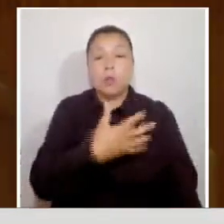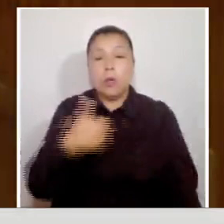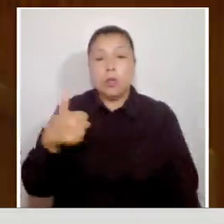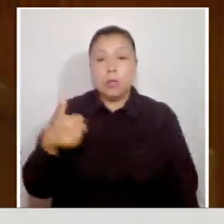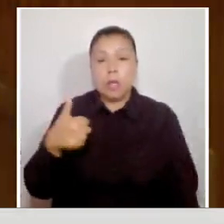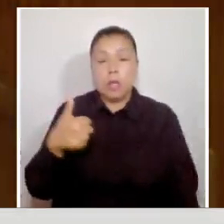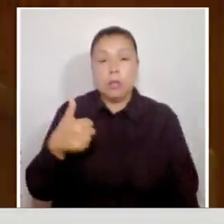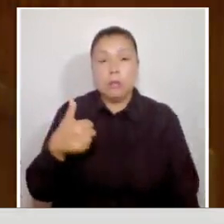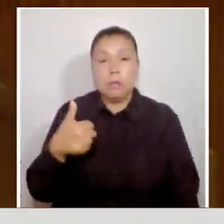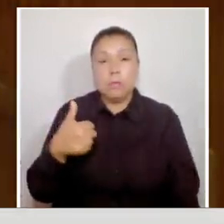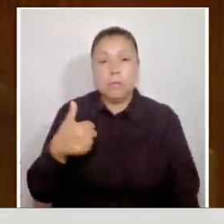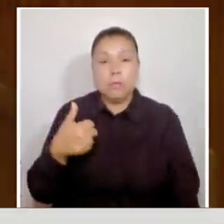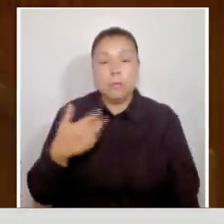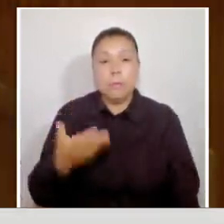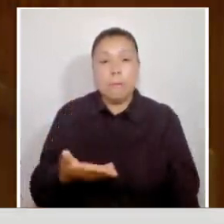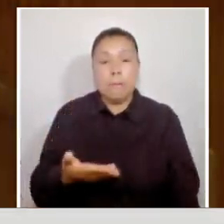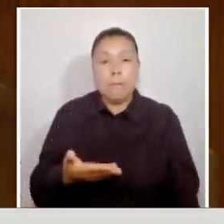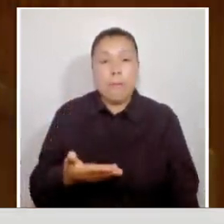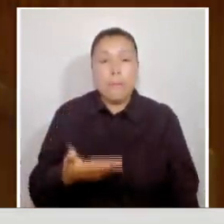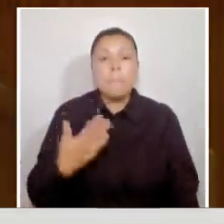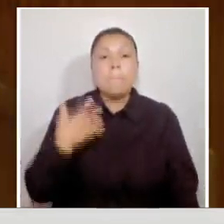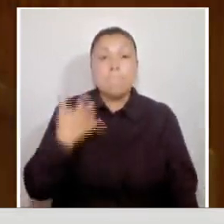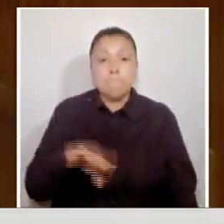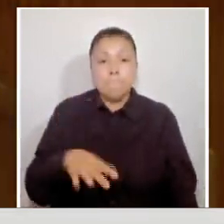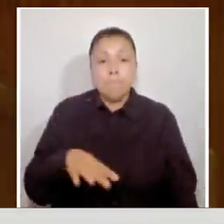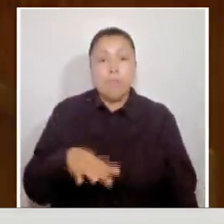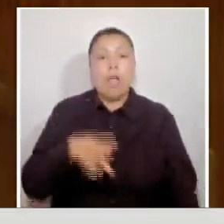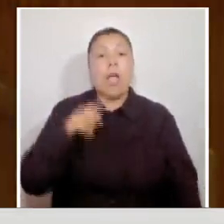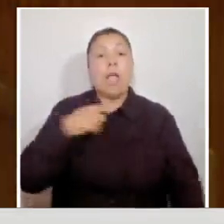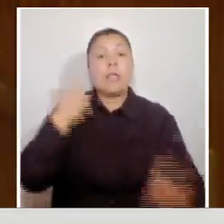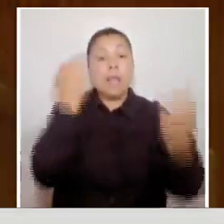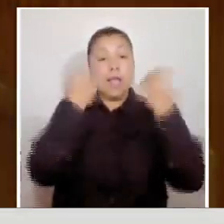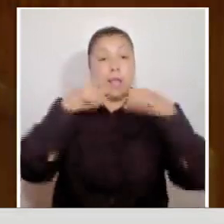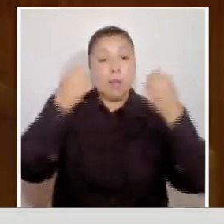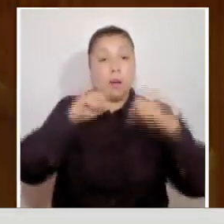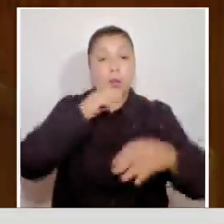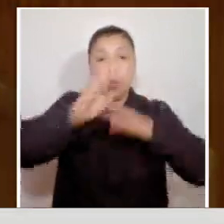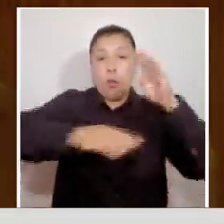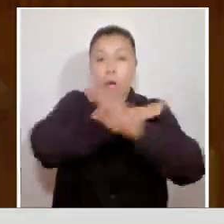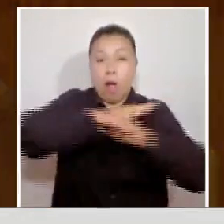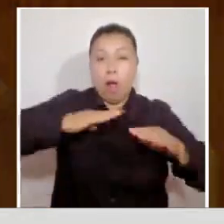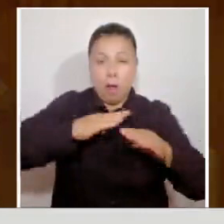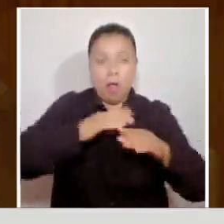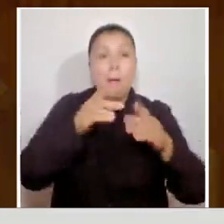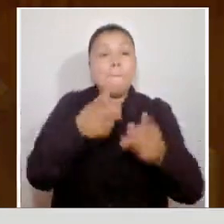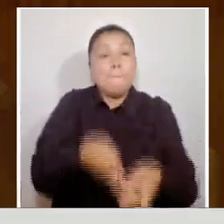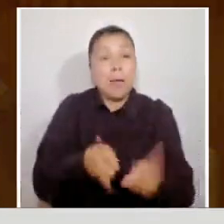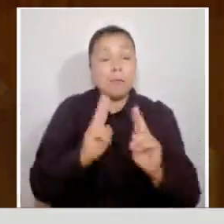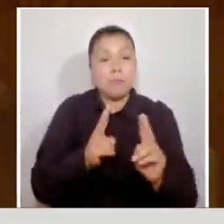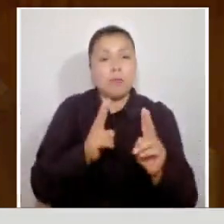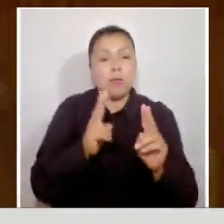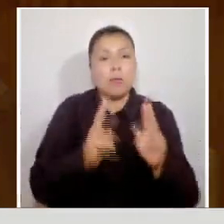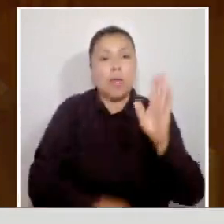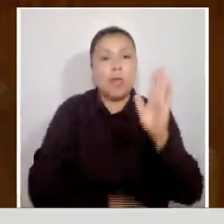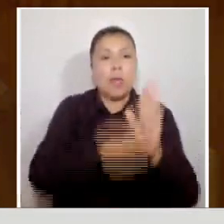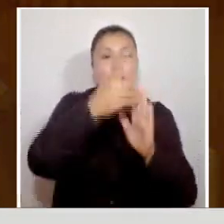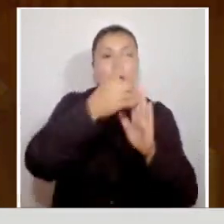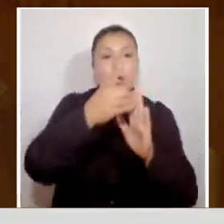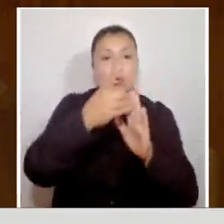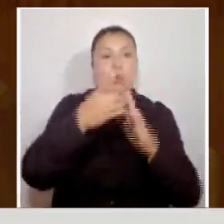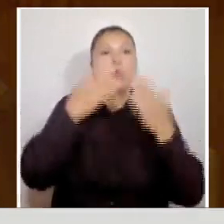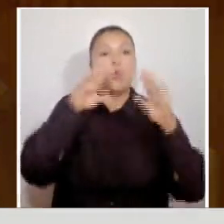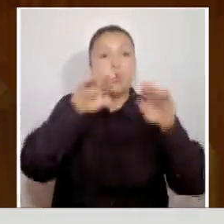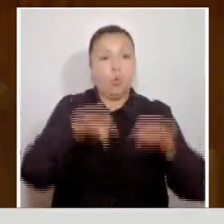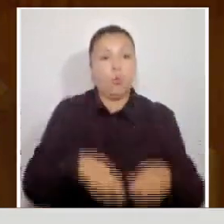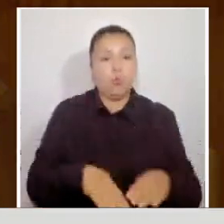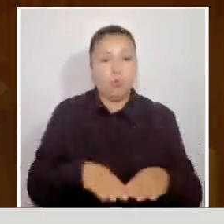18356 la consideración de estas disciplinas como artes marciales permitiría proyectar su desarrollo así como también la